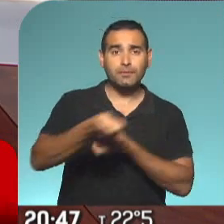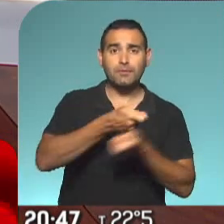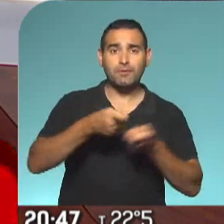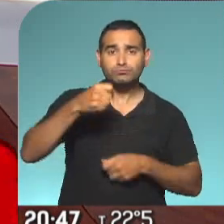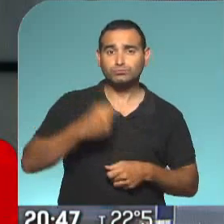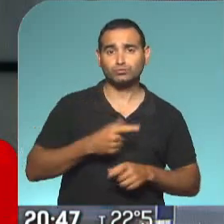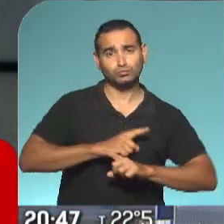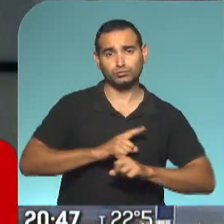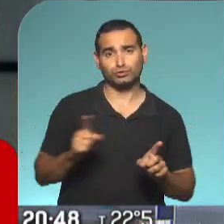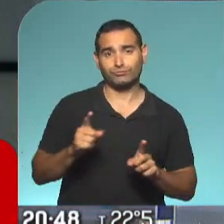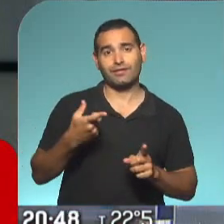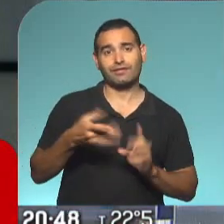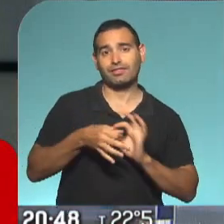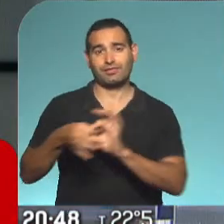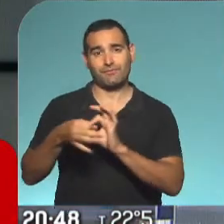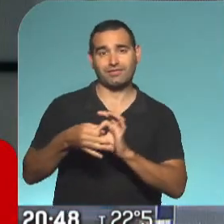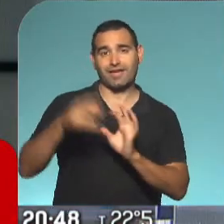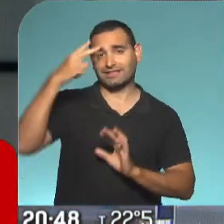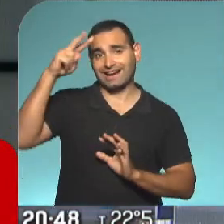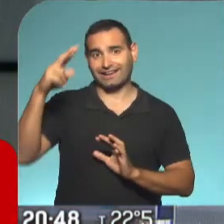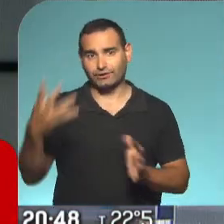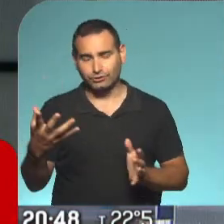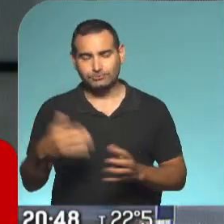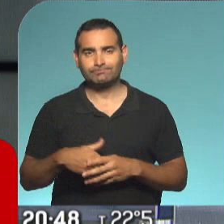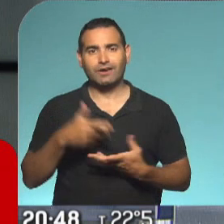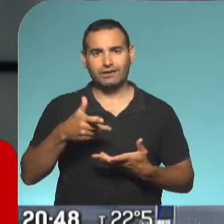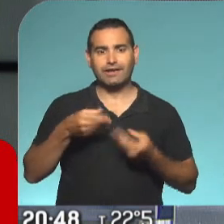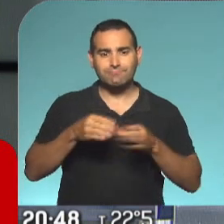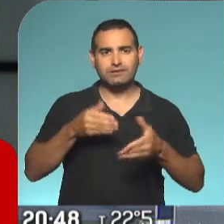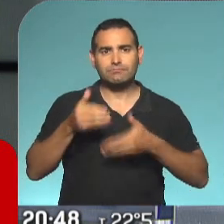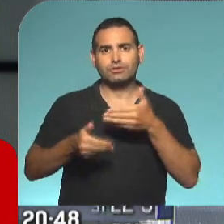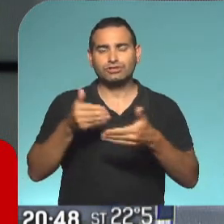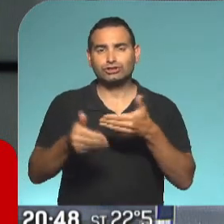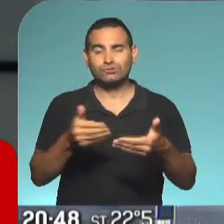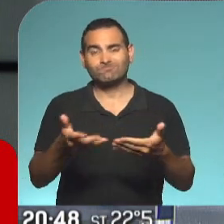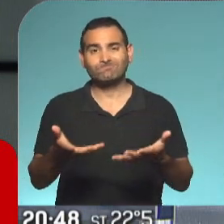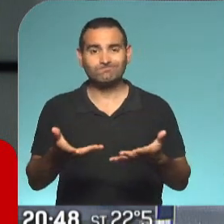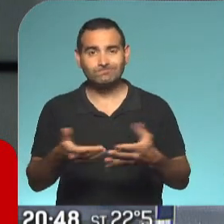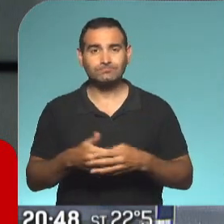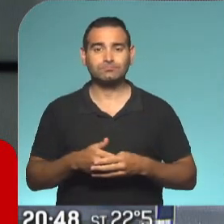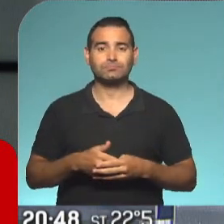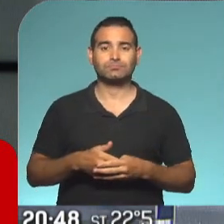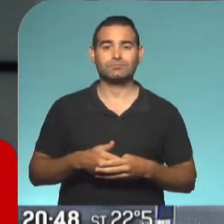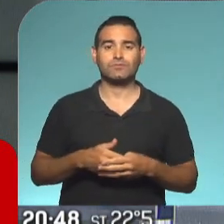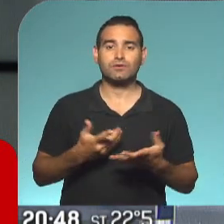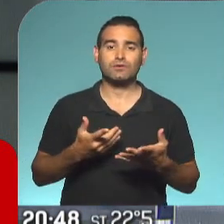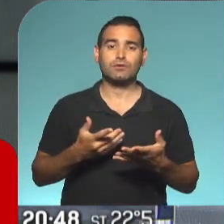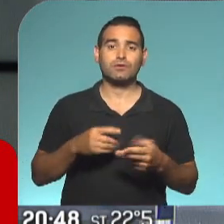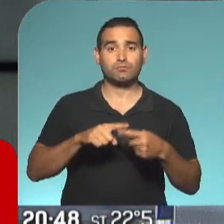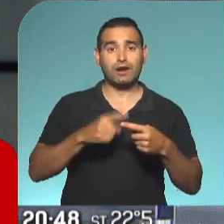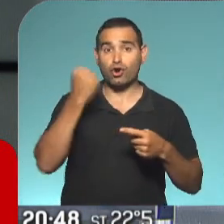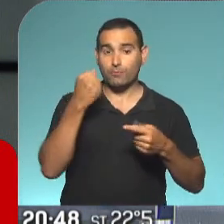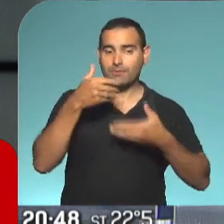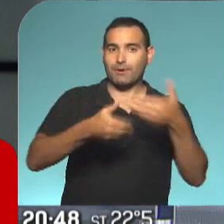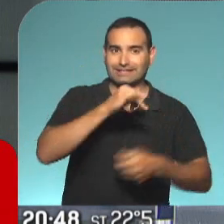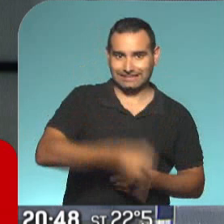propia, dependía de los capitales extranjeros. Y a partir de ahí se produjo todo un proceso que, por un lado, una cara de ese proceso es crecimiento